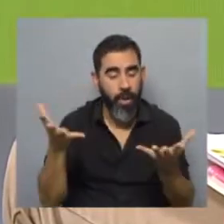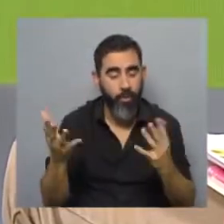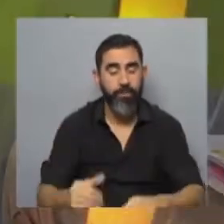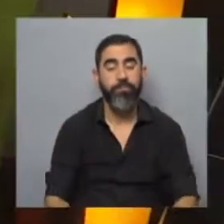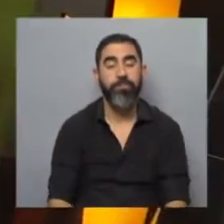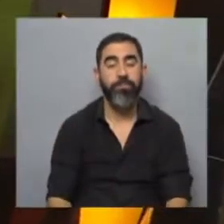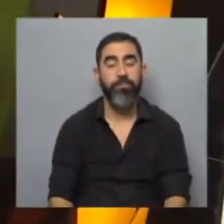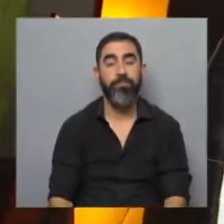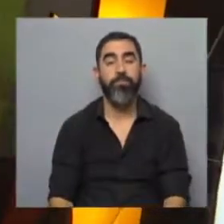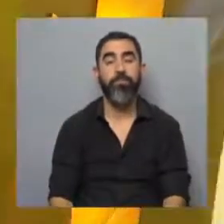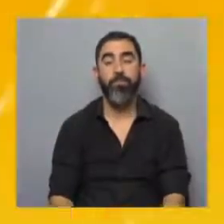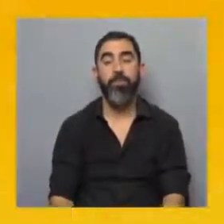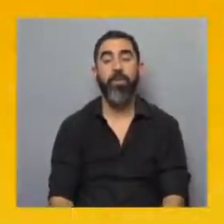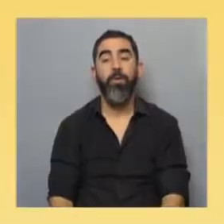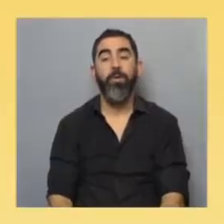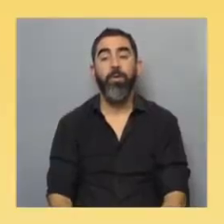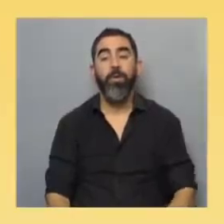informe.